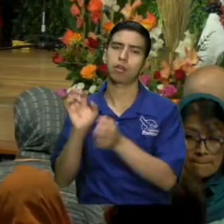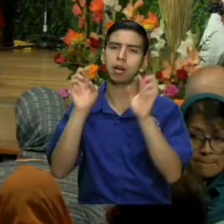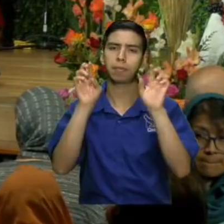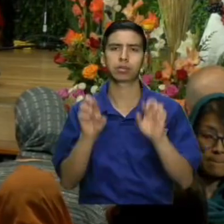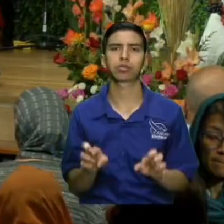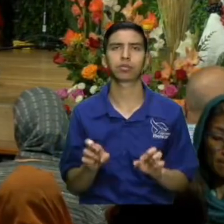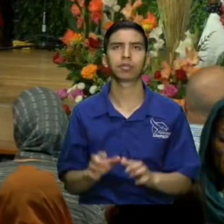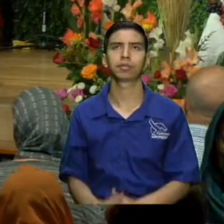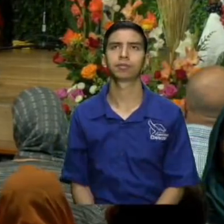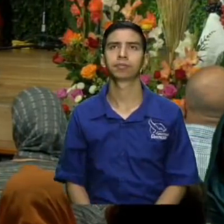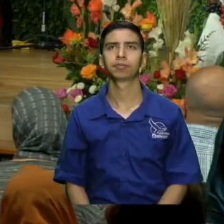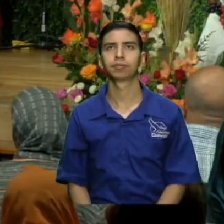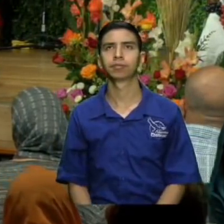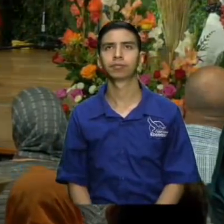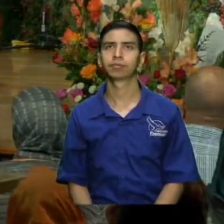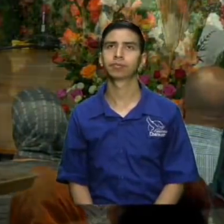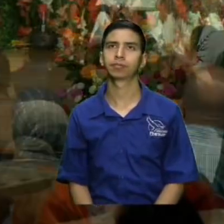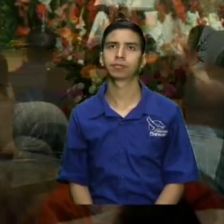luego